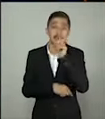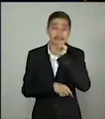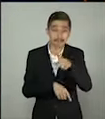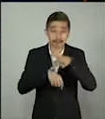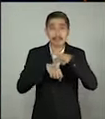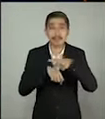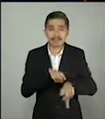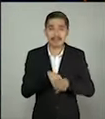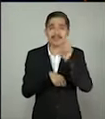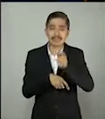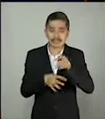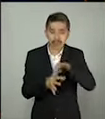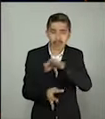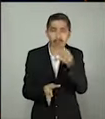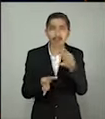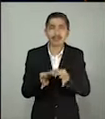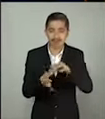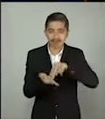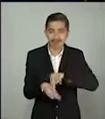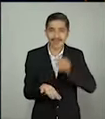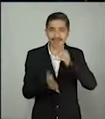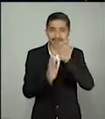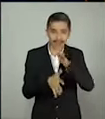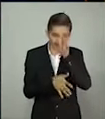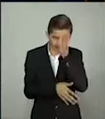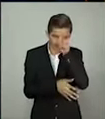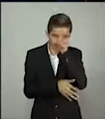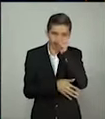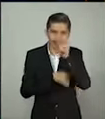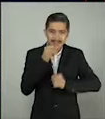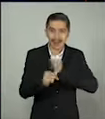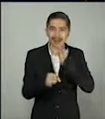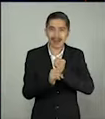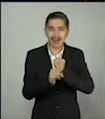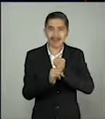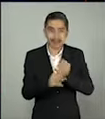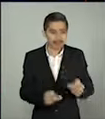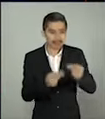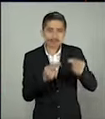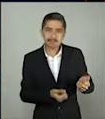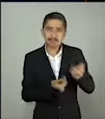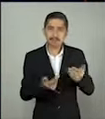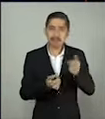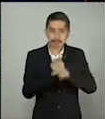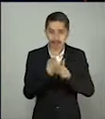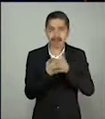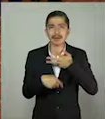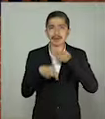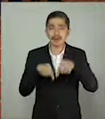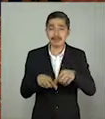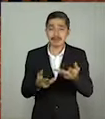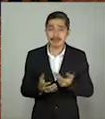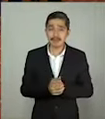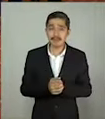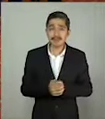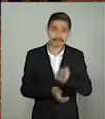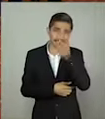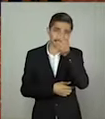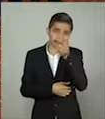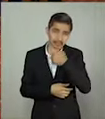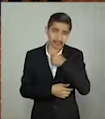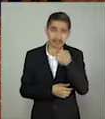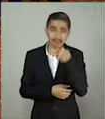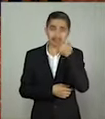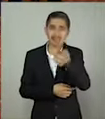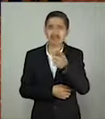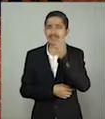riesgo el cumplimiento de los acuerdos comerciales internacionales que tiene nuestro país. Esto lo